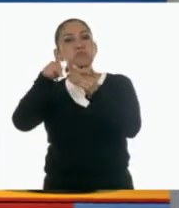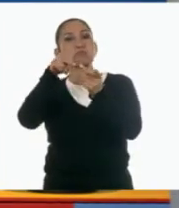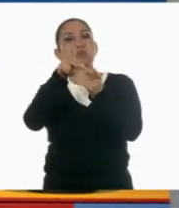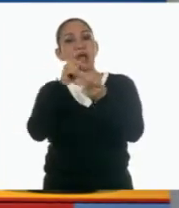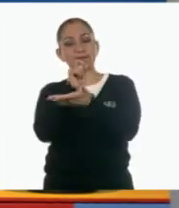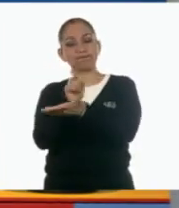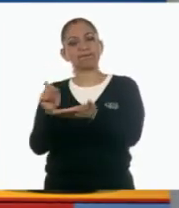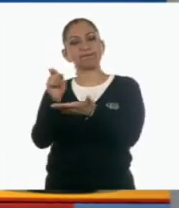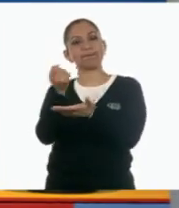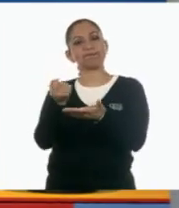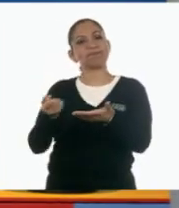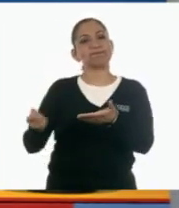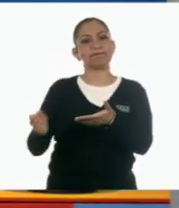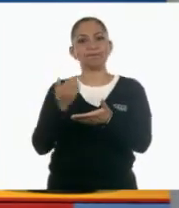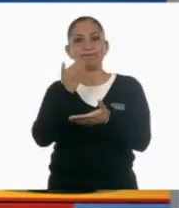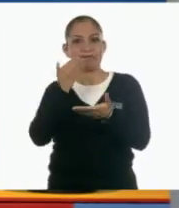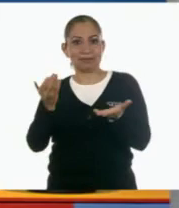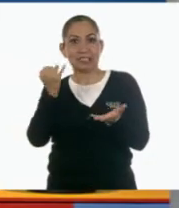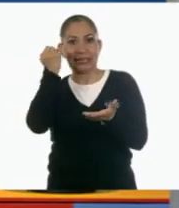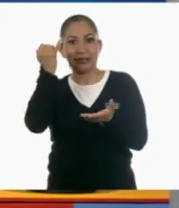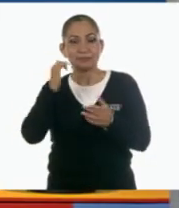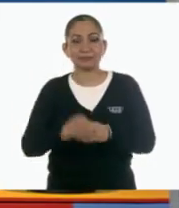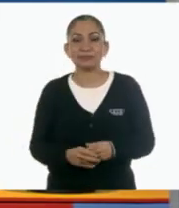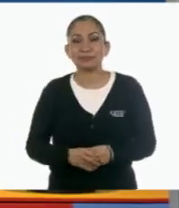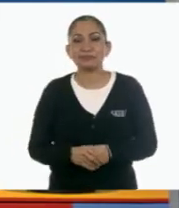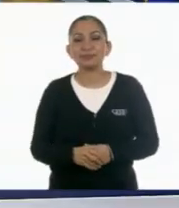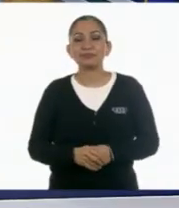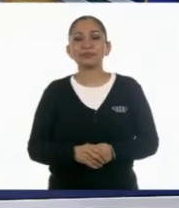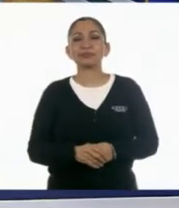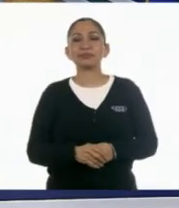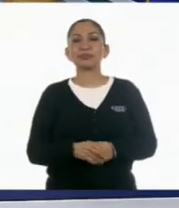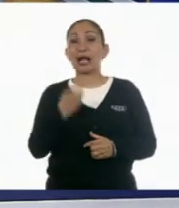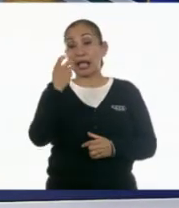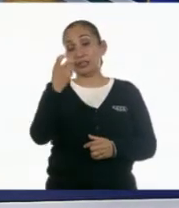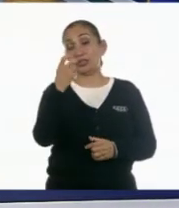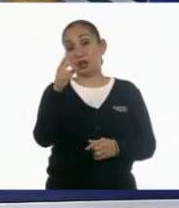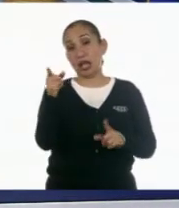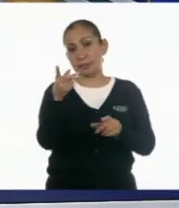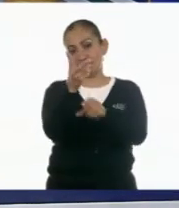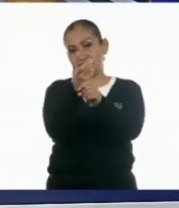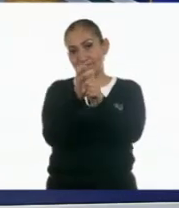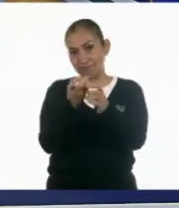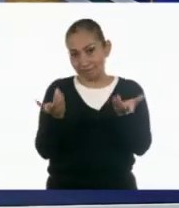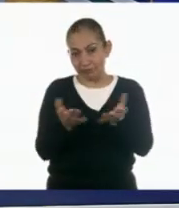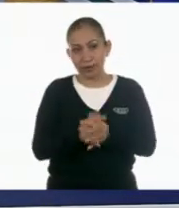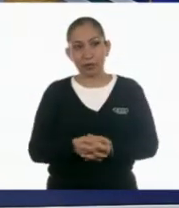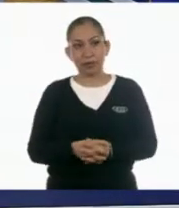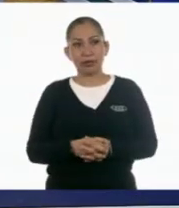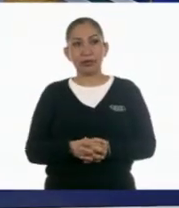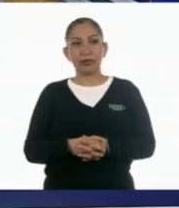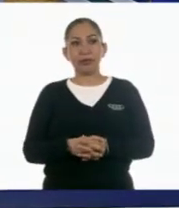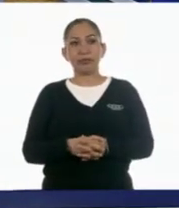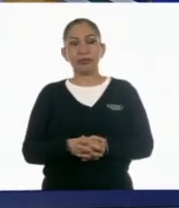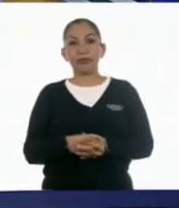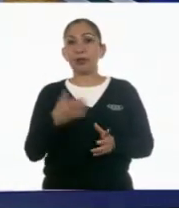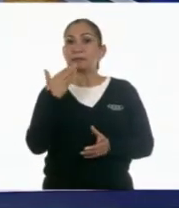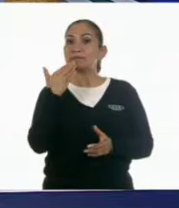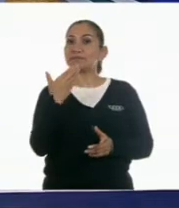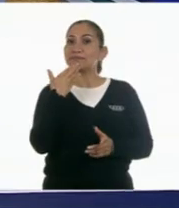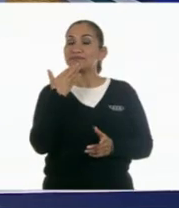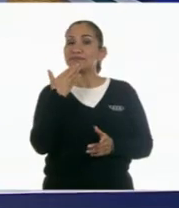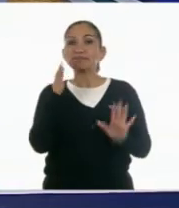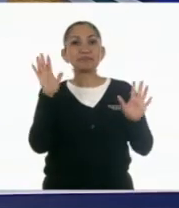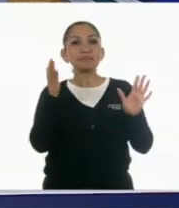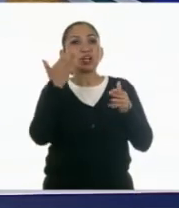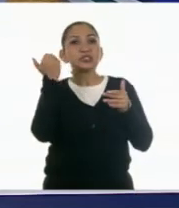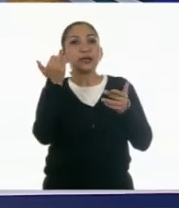perfeccionar plasmar nuestras ideas por escrito. Esa pues es la invitación. Bien, pues no